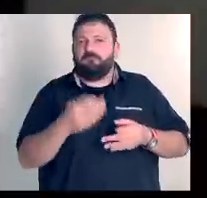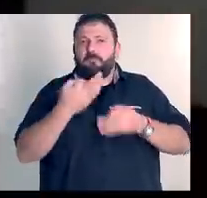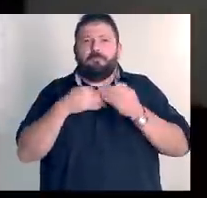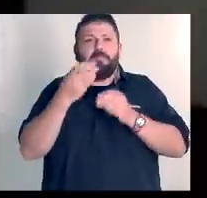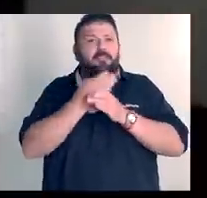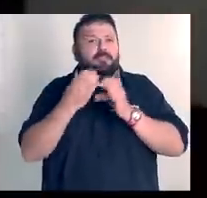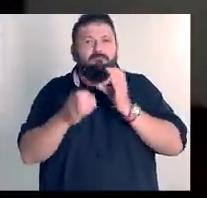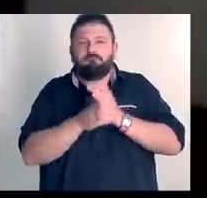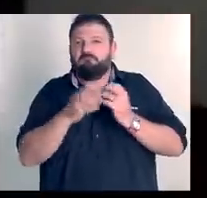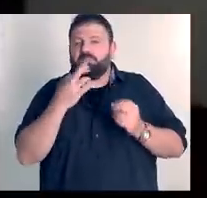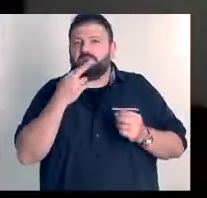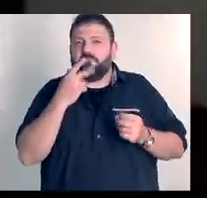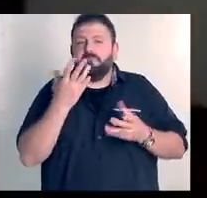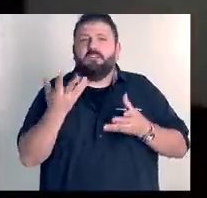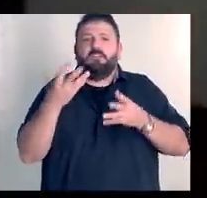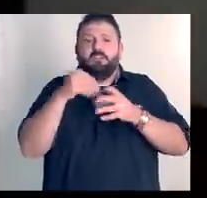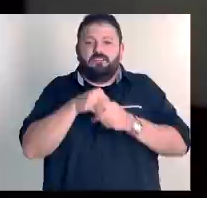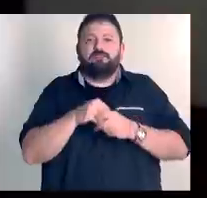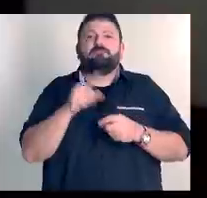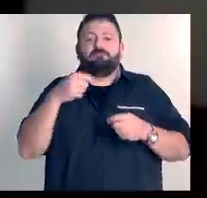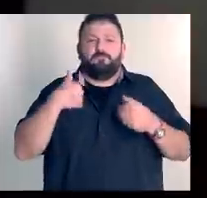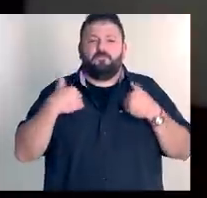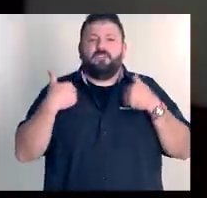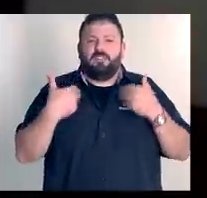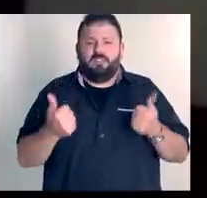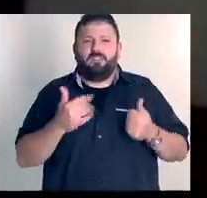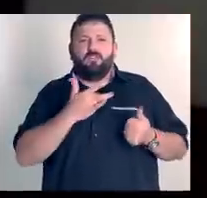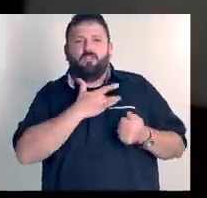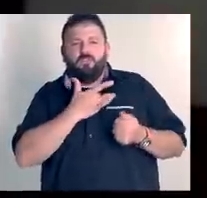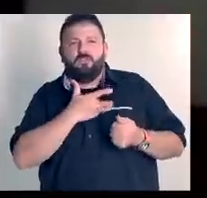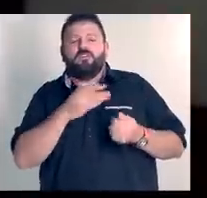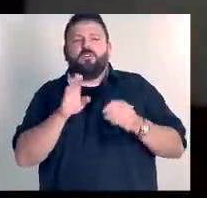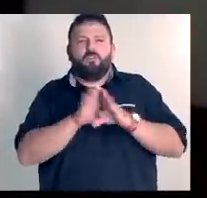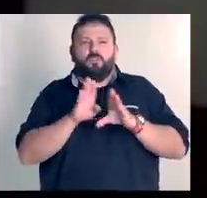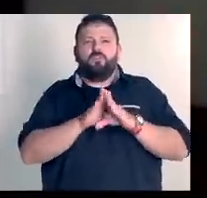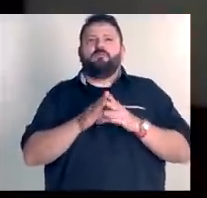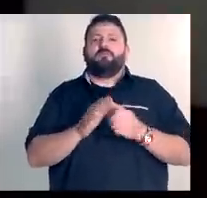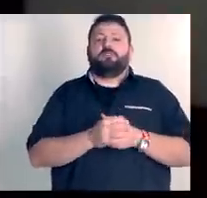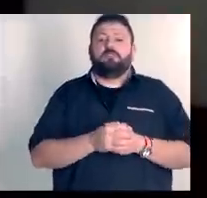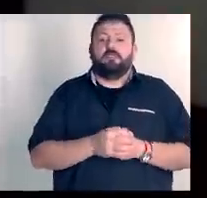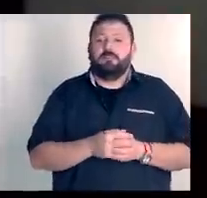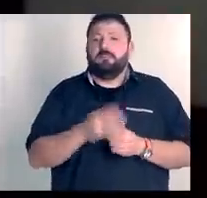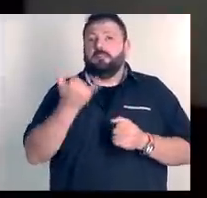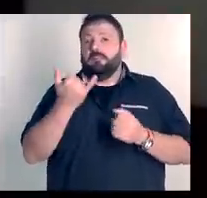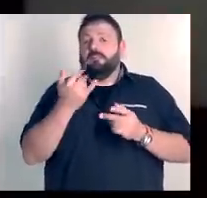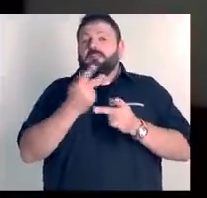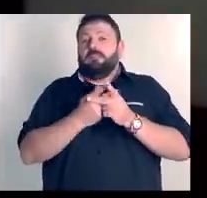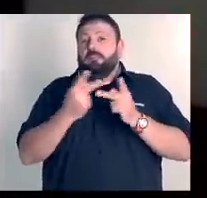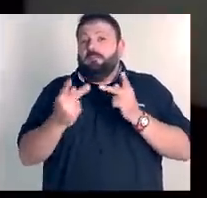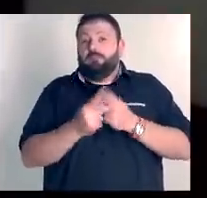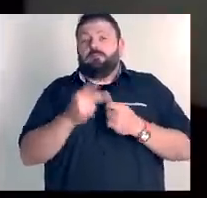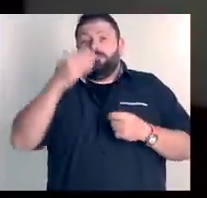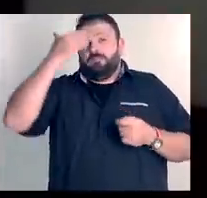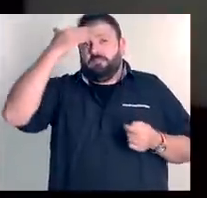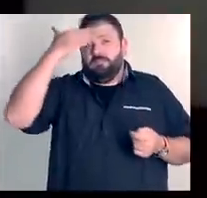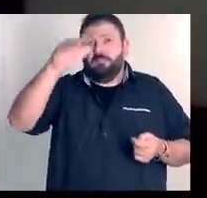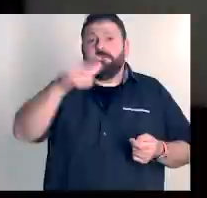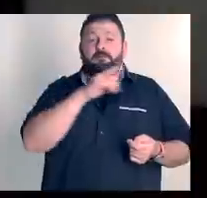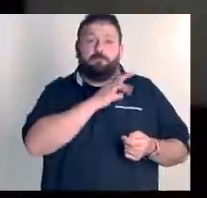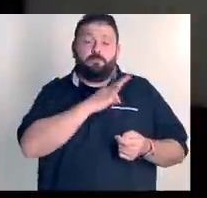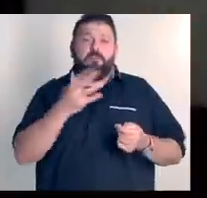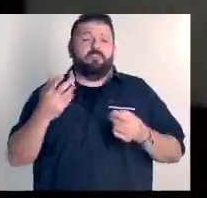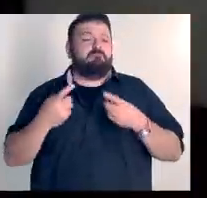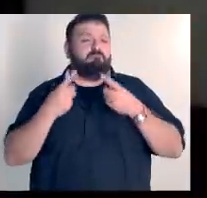cosas empiezan a fluir porque lo estás haciendo con el corazón, con la intención correcta. Y el producto, ¿sabes qué? Te va a dejar muy